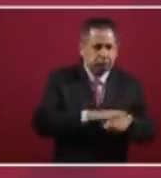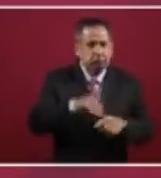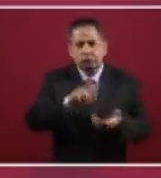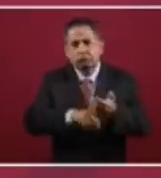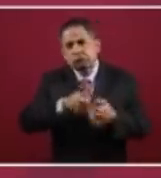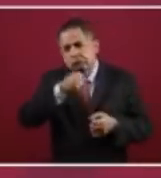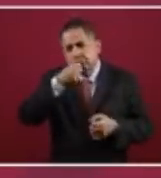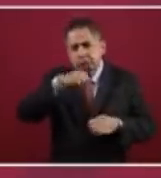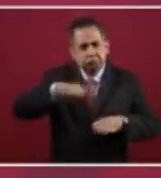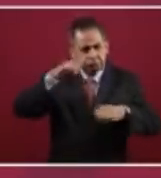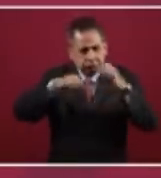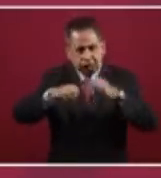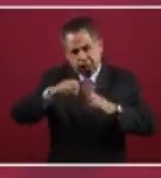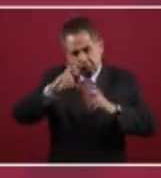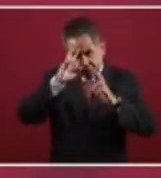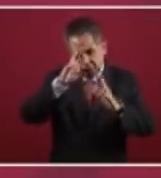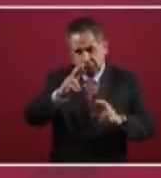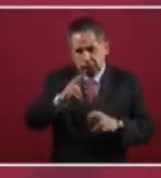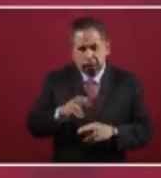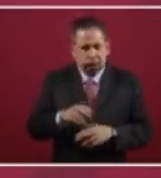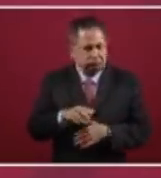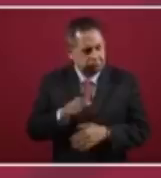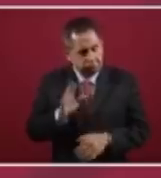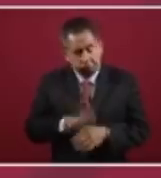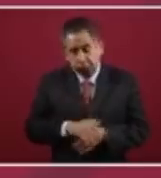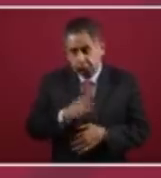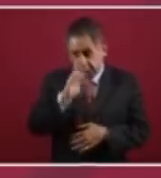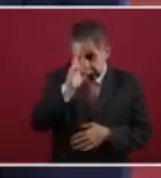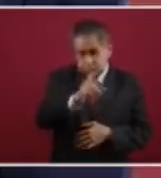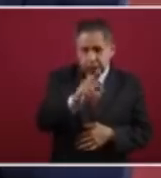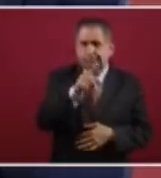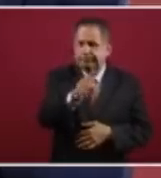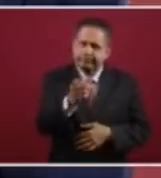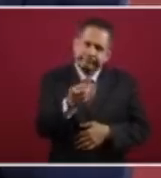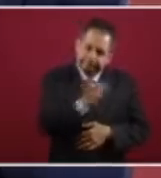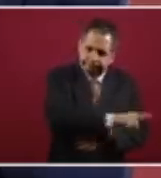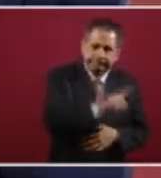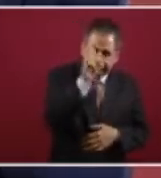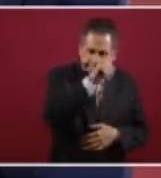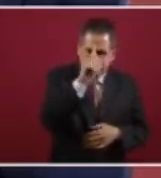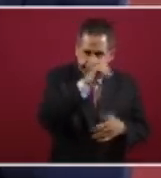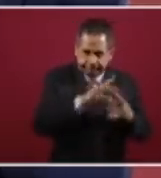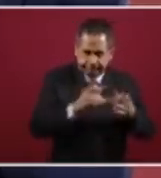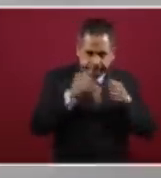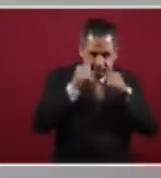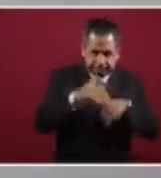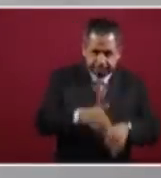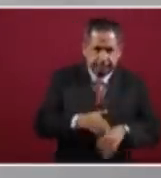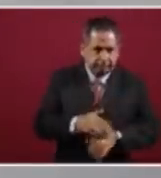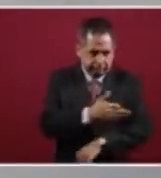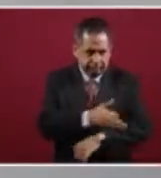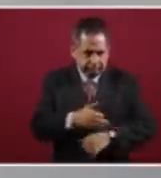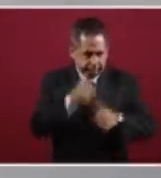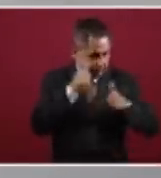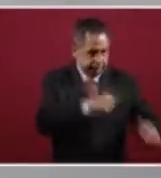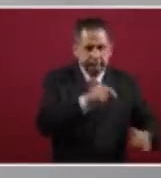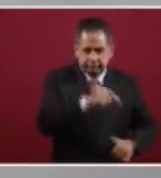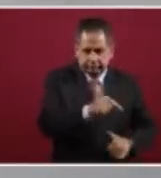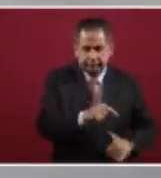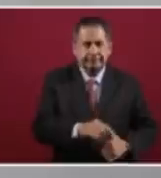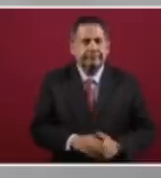que son a los que más se les escucha en la familia.